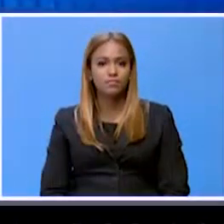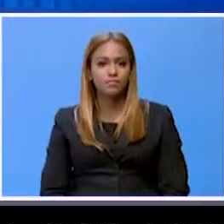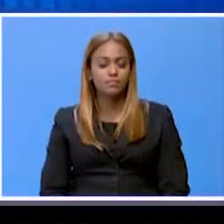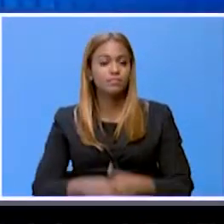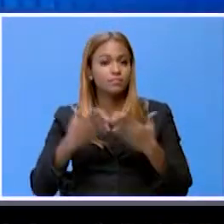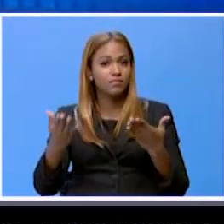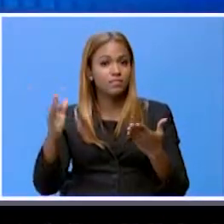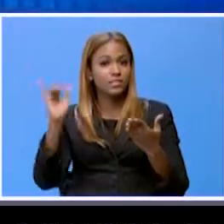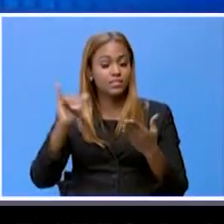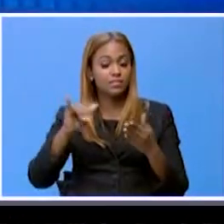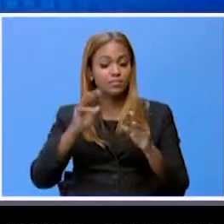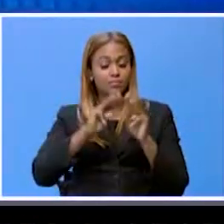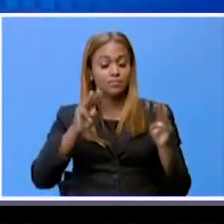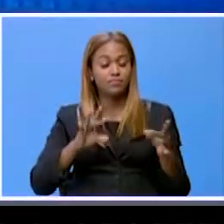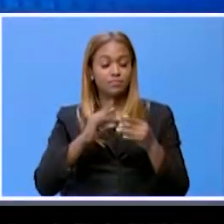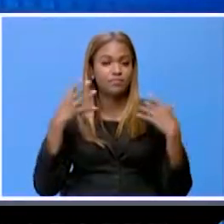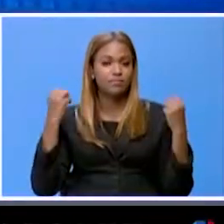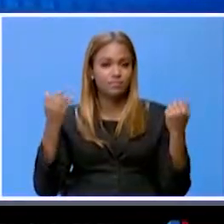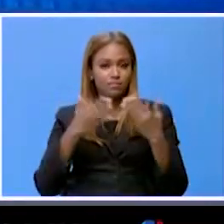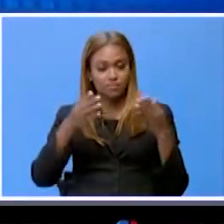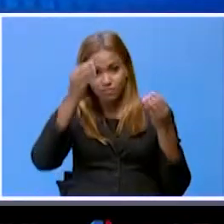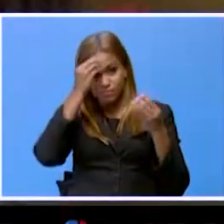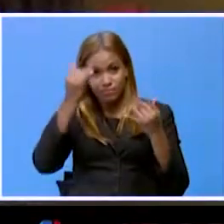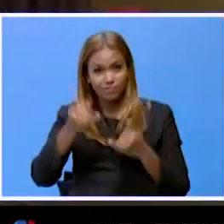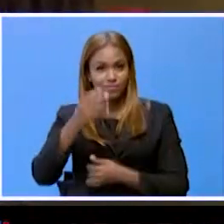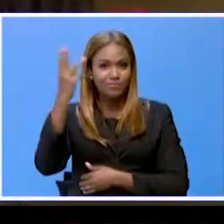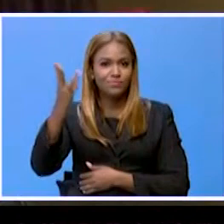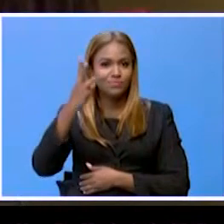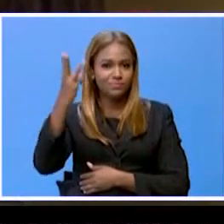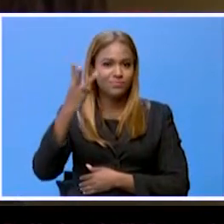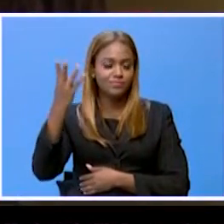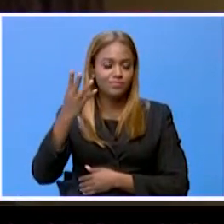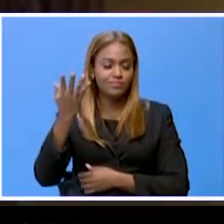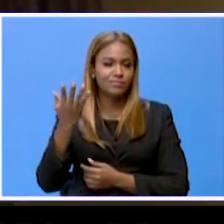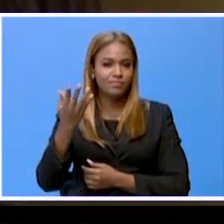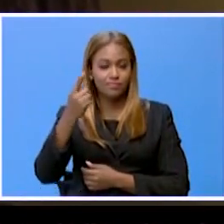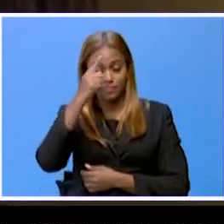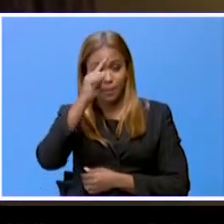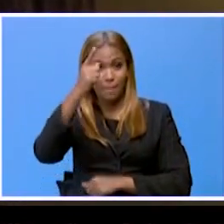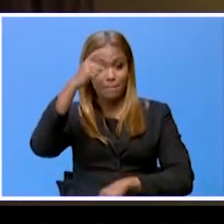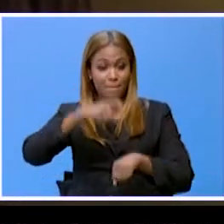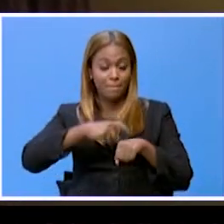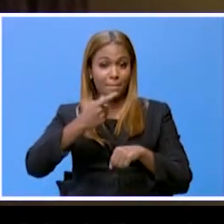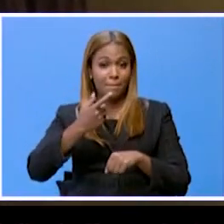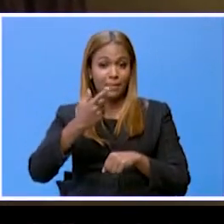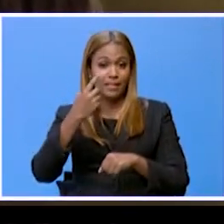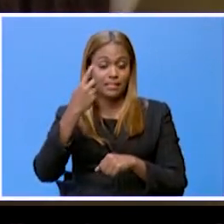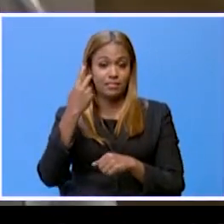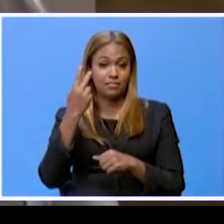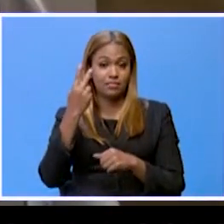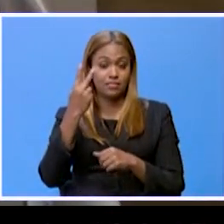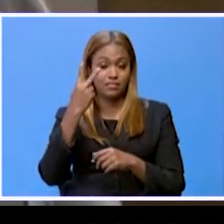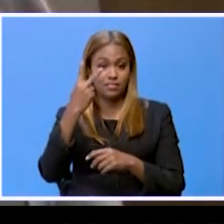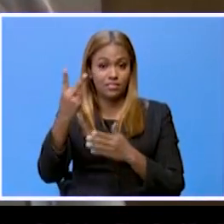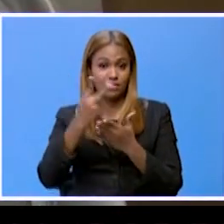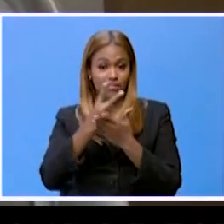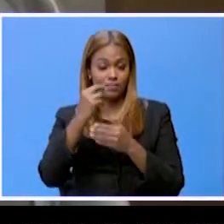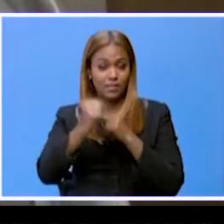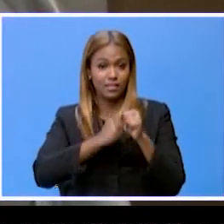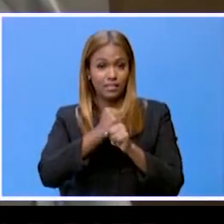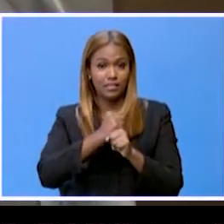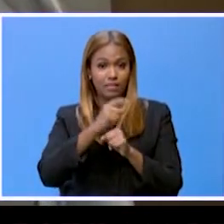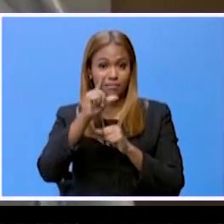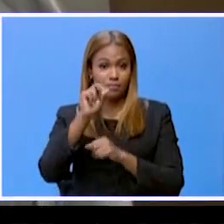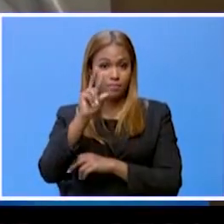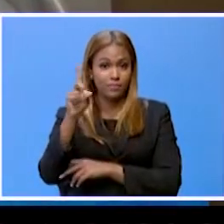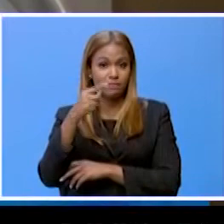Bueno, señores, en tanto el Ministerio de Salud Pública informó este miércoles que las primeras 12 semanas del año 2021 se ha observado